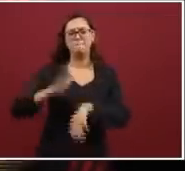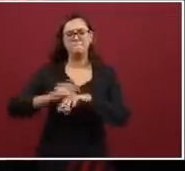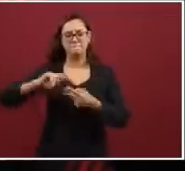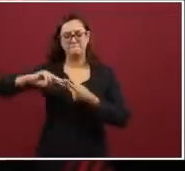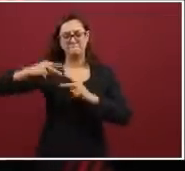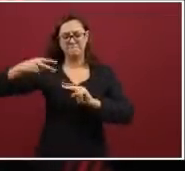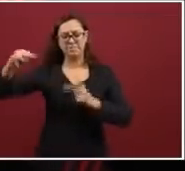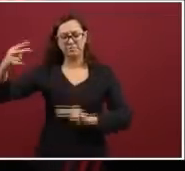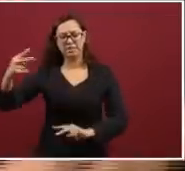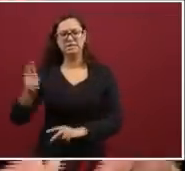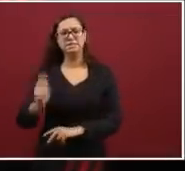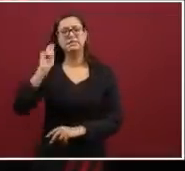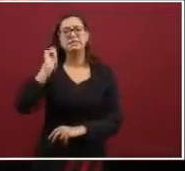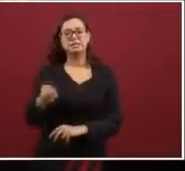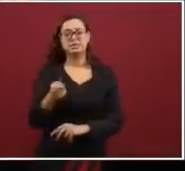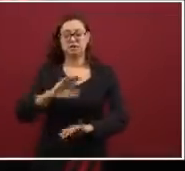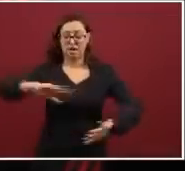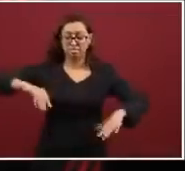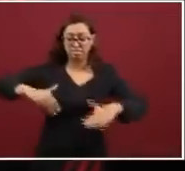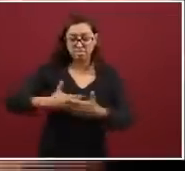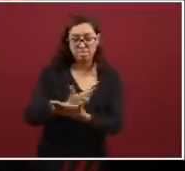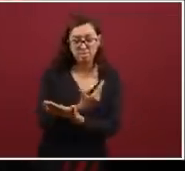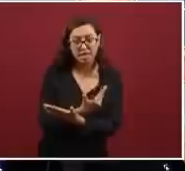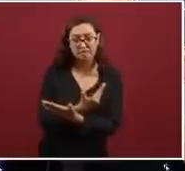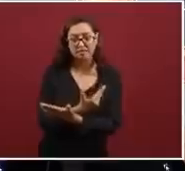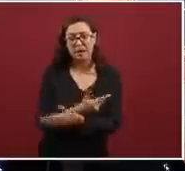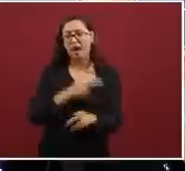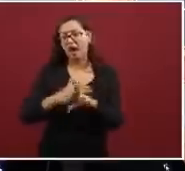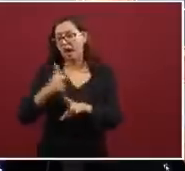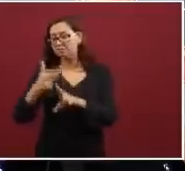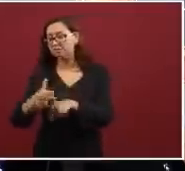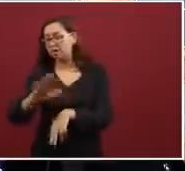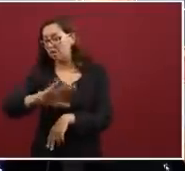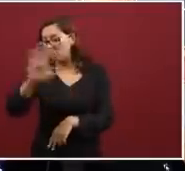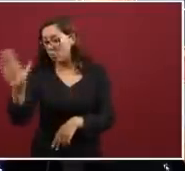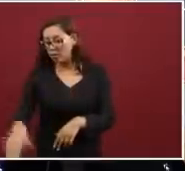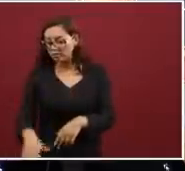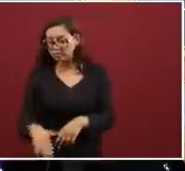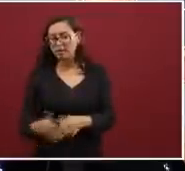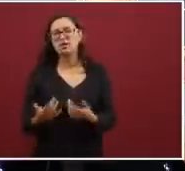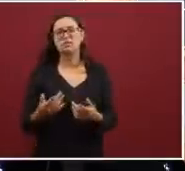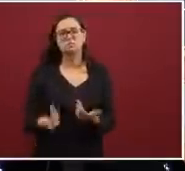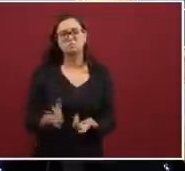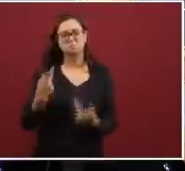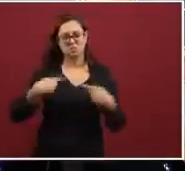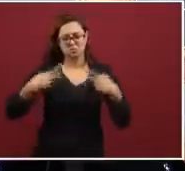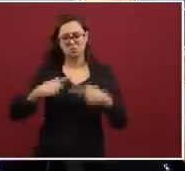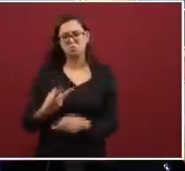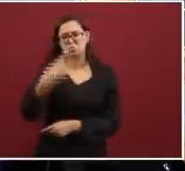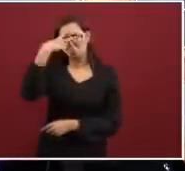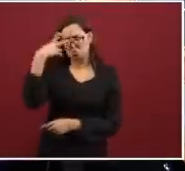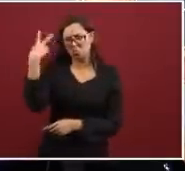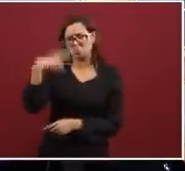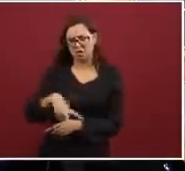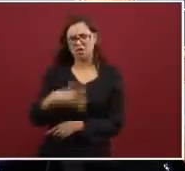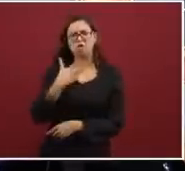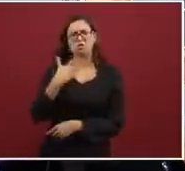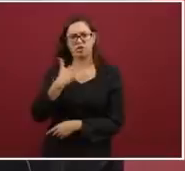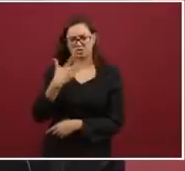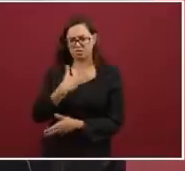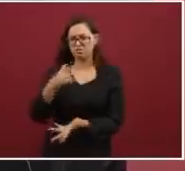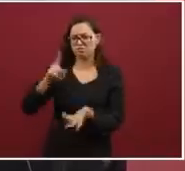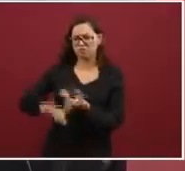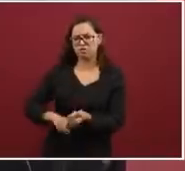que desde la cuna, como usted lo dice, hasta que se muere, hasta la tumba, el mexicano puede identificarse? Este tipo